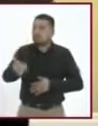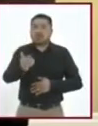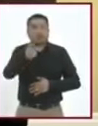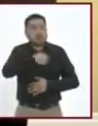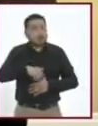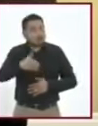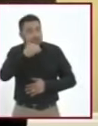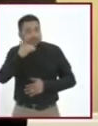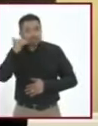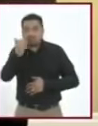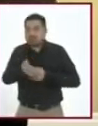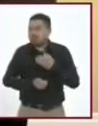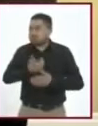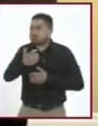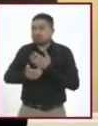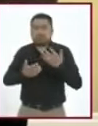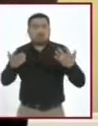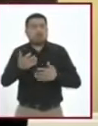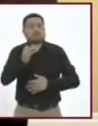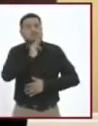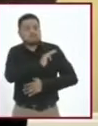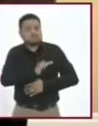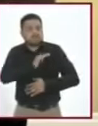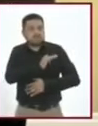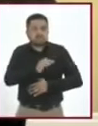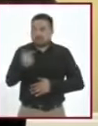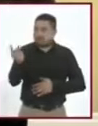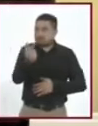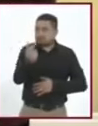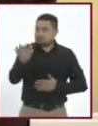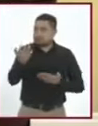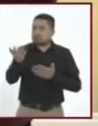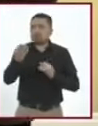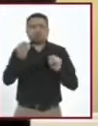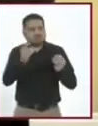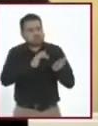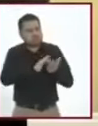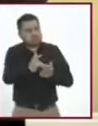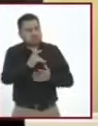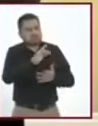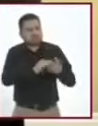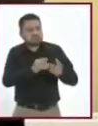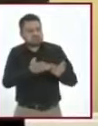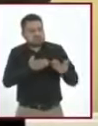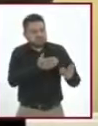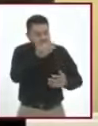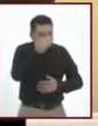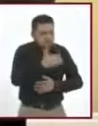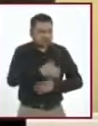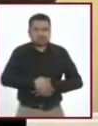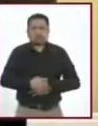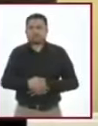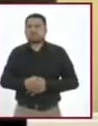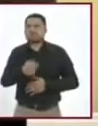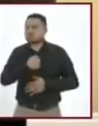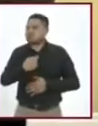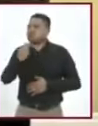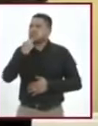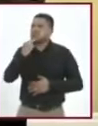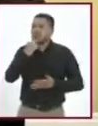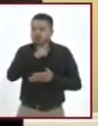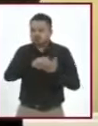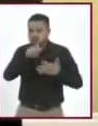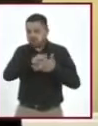buena exposición oral hicieron. Felicidades a ambos. Muchas gracias, señor narrador. Usamos nuestros